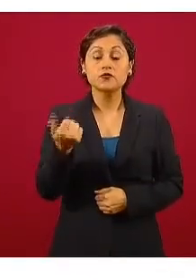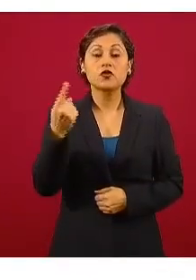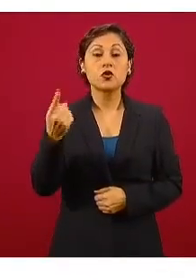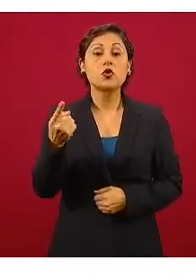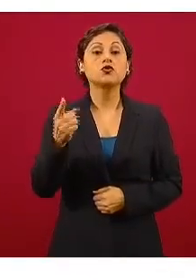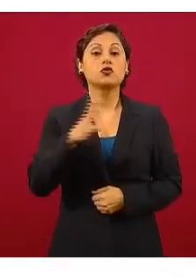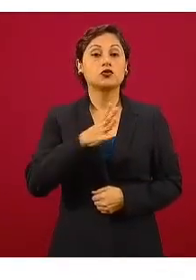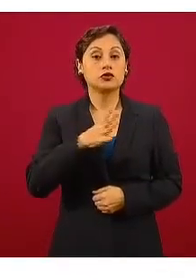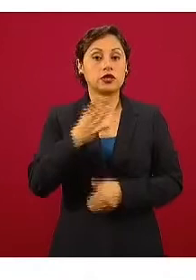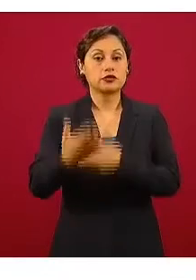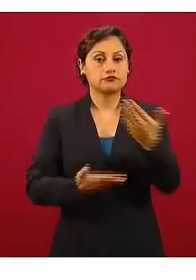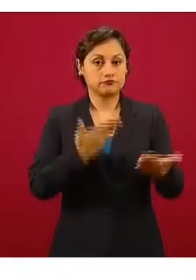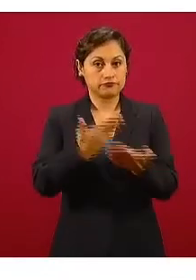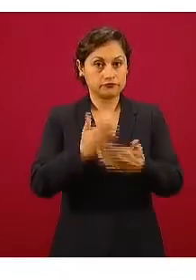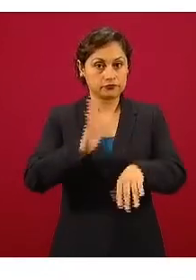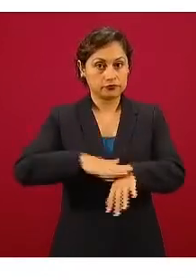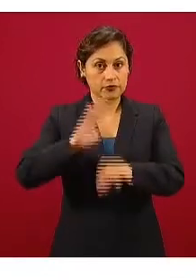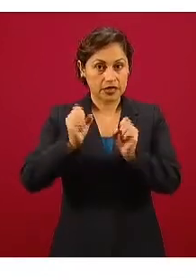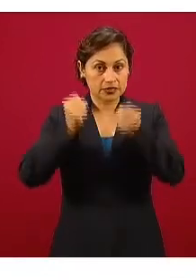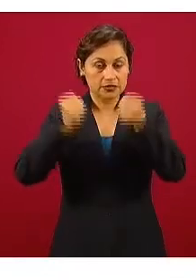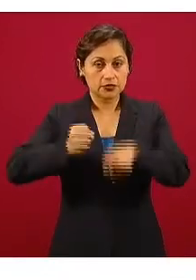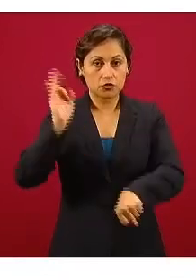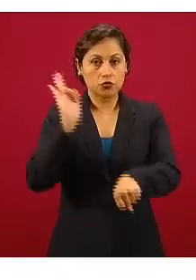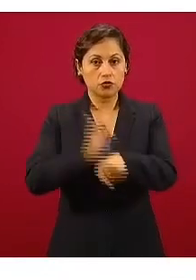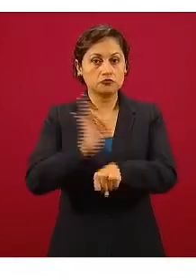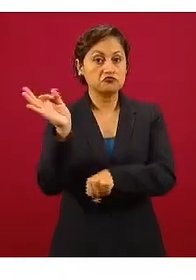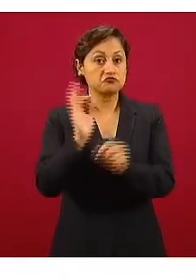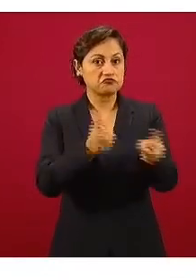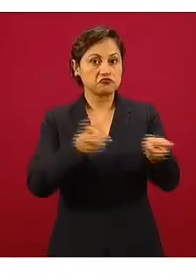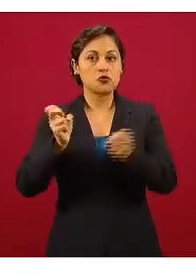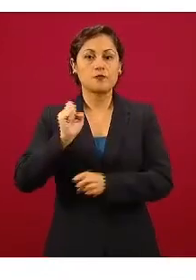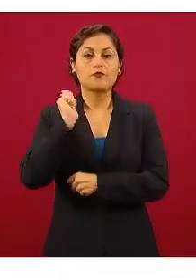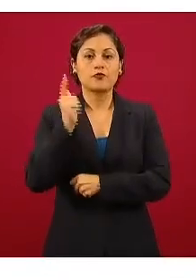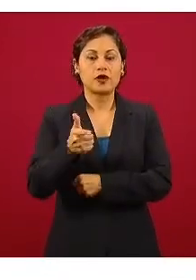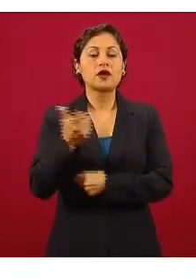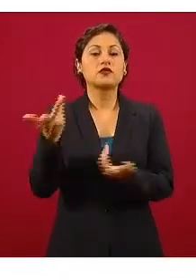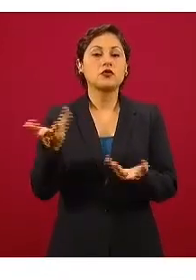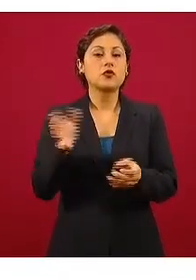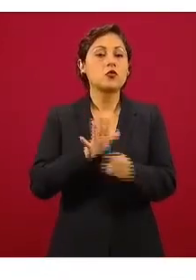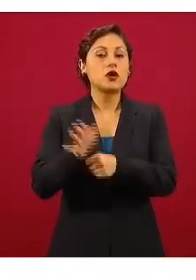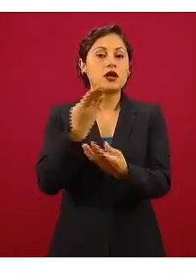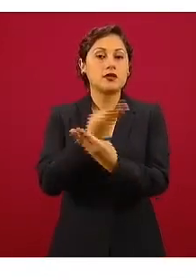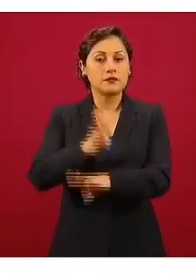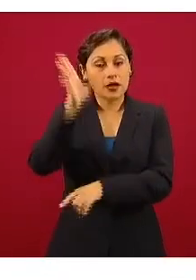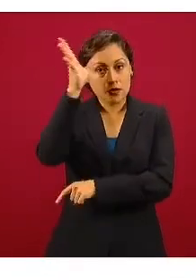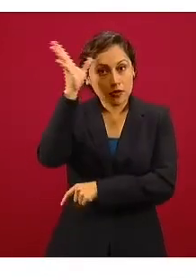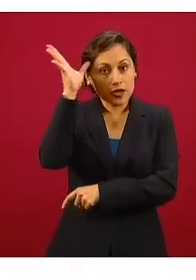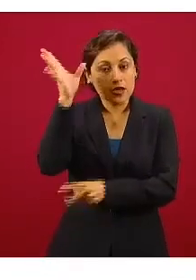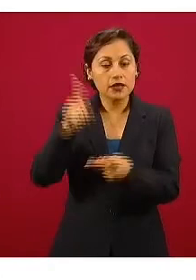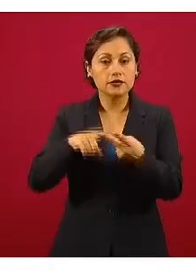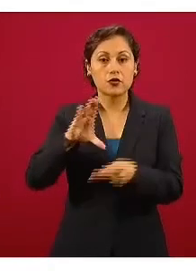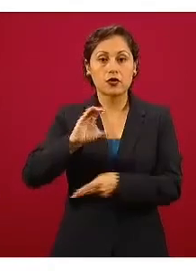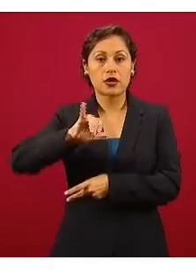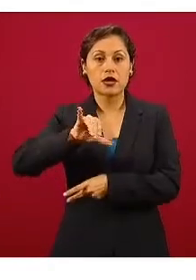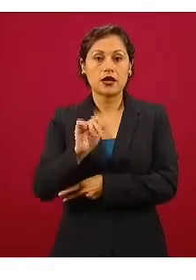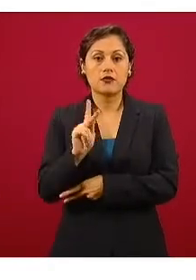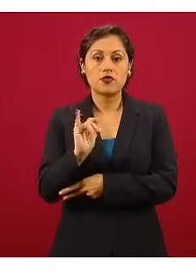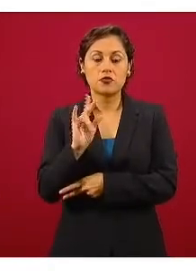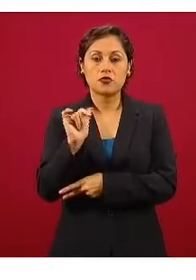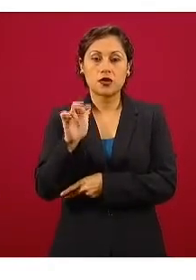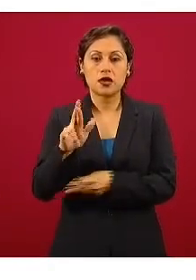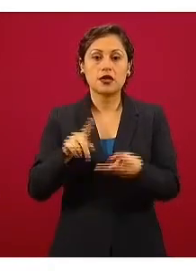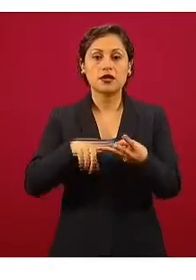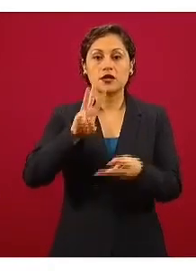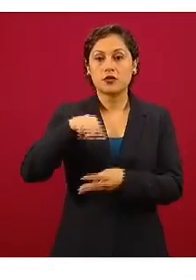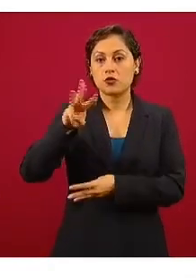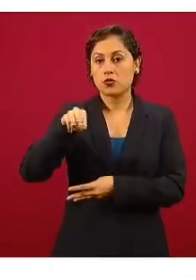que es un servicio adicional sin ningún costo, es Electra, Caja Popular y Walmart, a